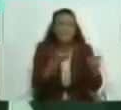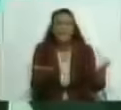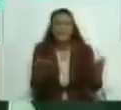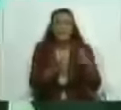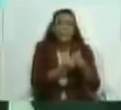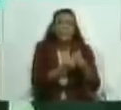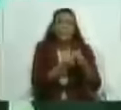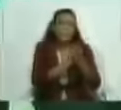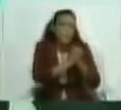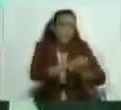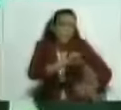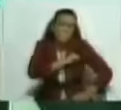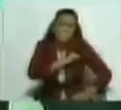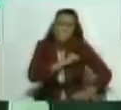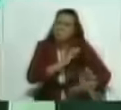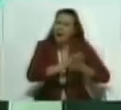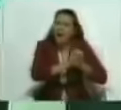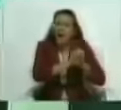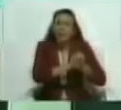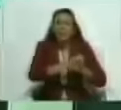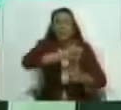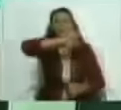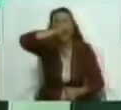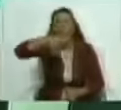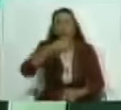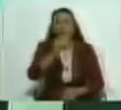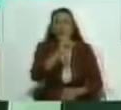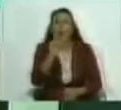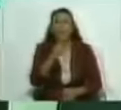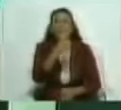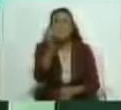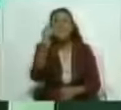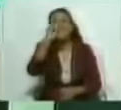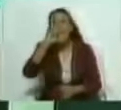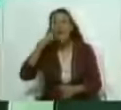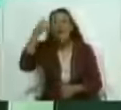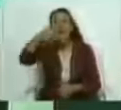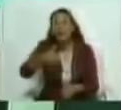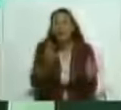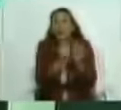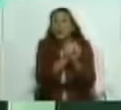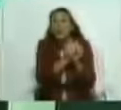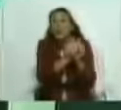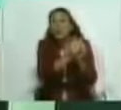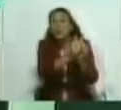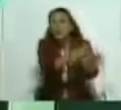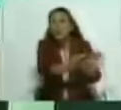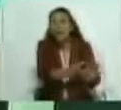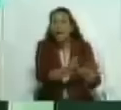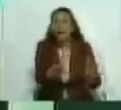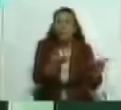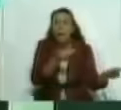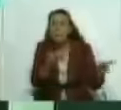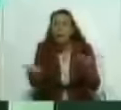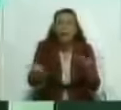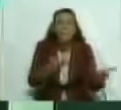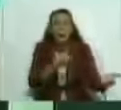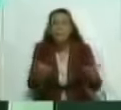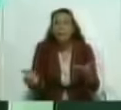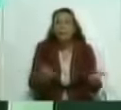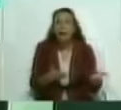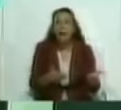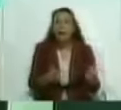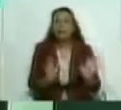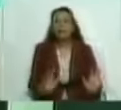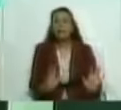que es mi compañero, bueno, Johnny, tiene 20 años caminando conmigo y el que me maneja, y de